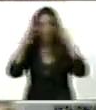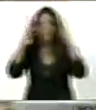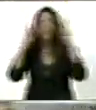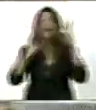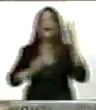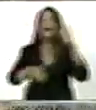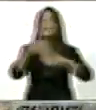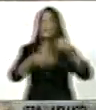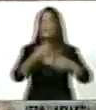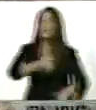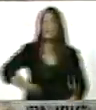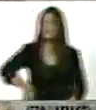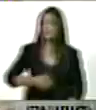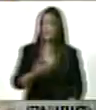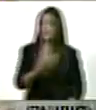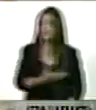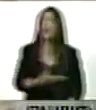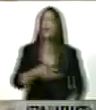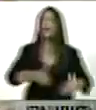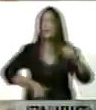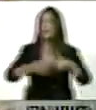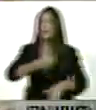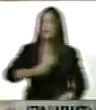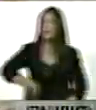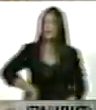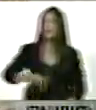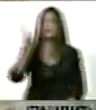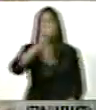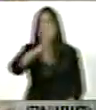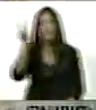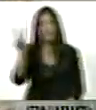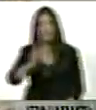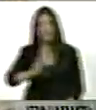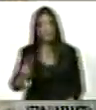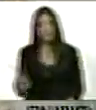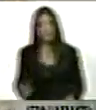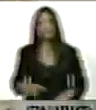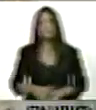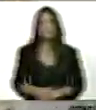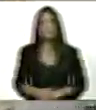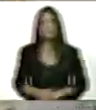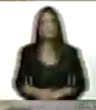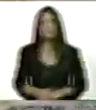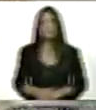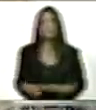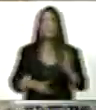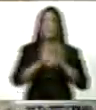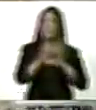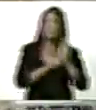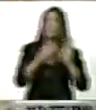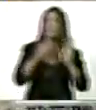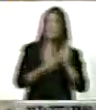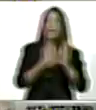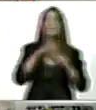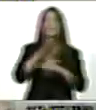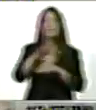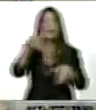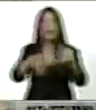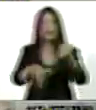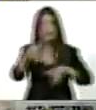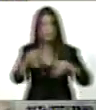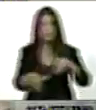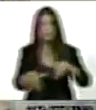precandidato, es candidato a la presidencia de la República Bolivariana de Venezuela cuando la Constitución diga que se realicen esas